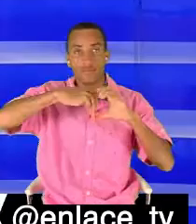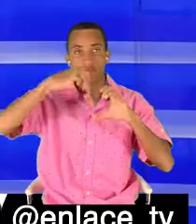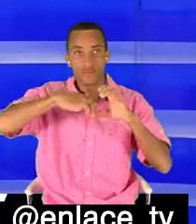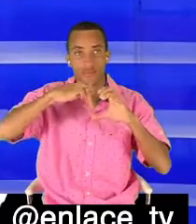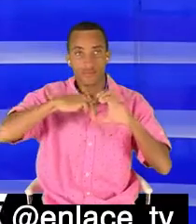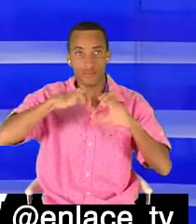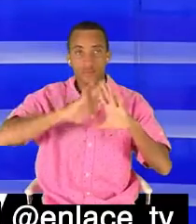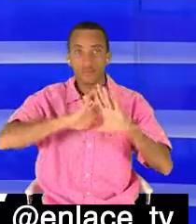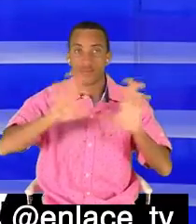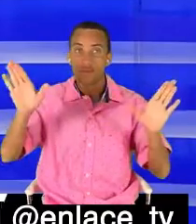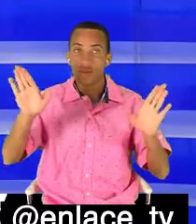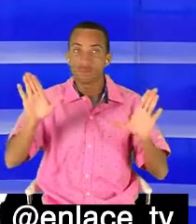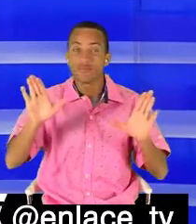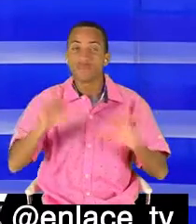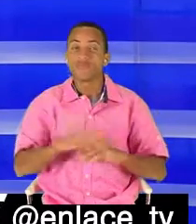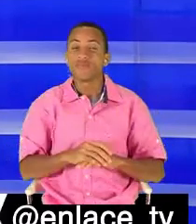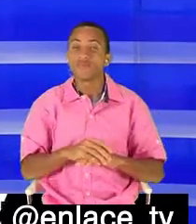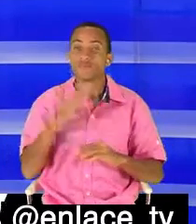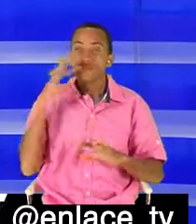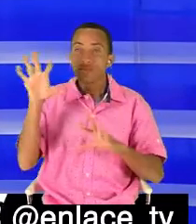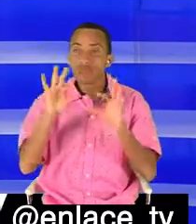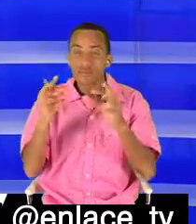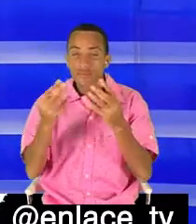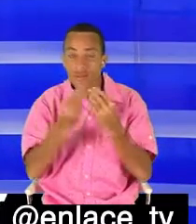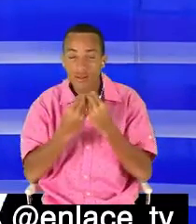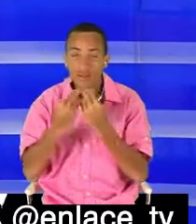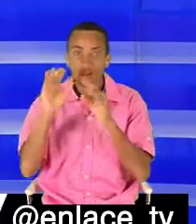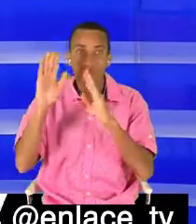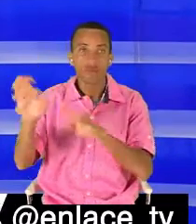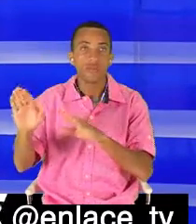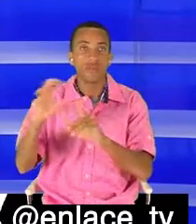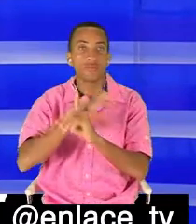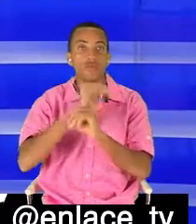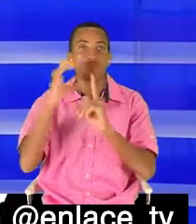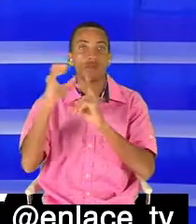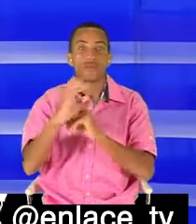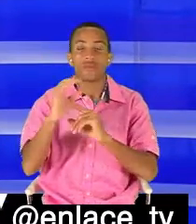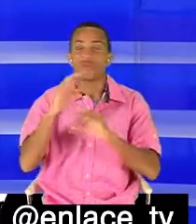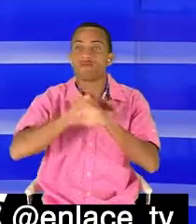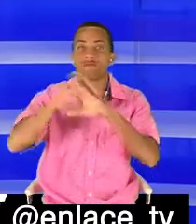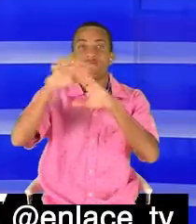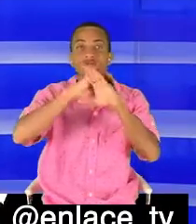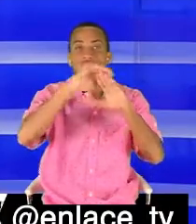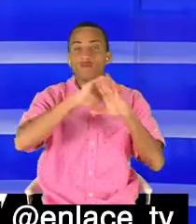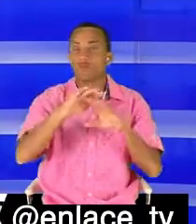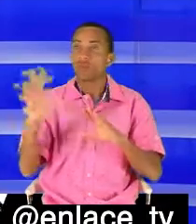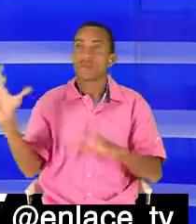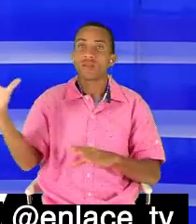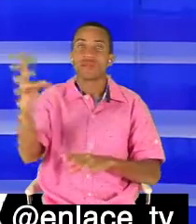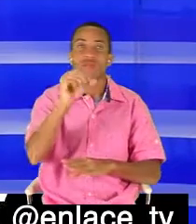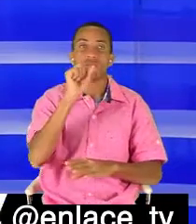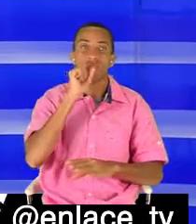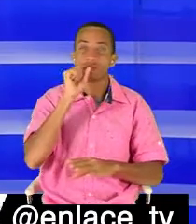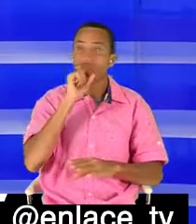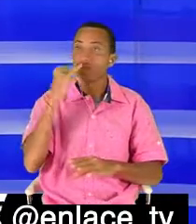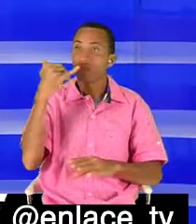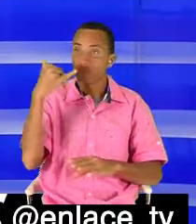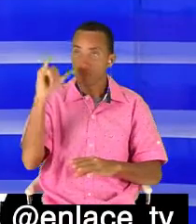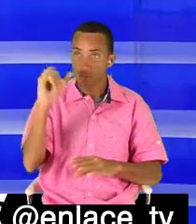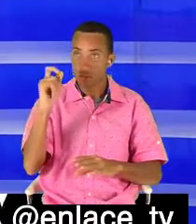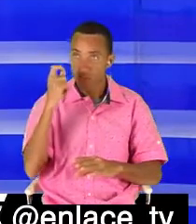de los representantes al Consejo Municipal de Cultura. La invitación es a todos esos barranqueños que se encuentran habilitados a